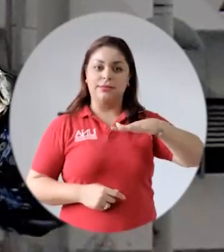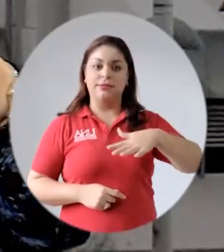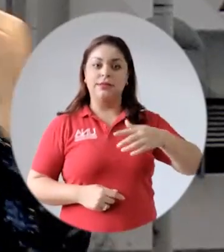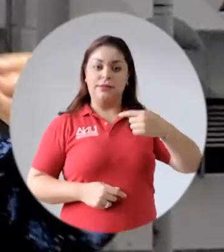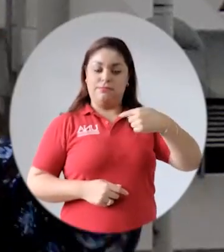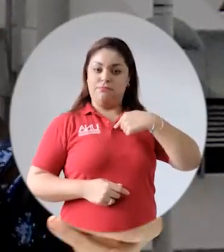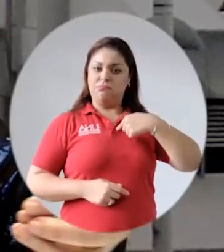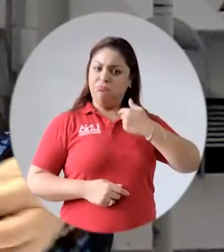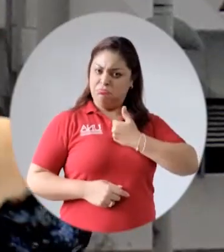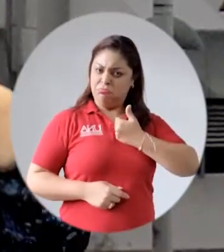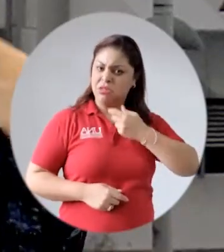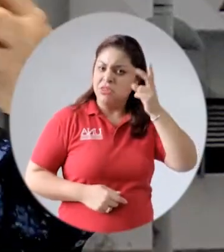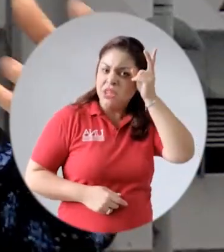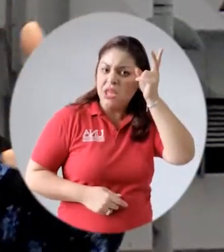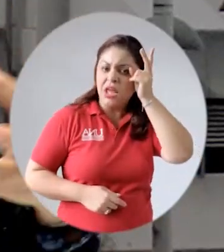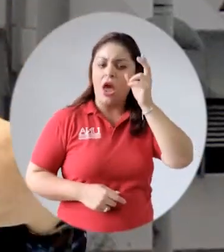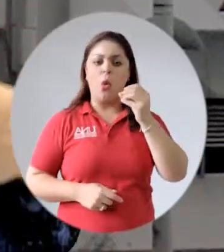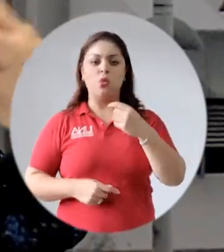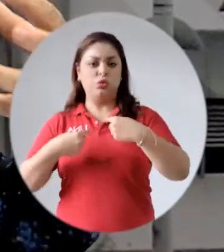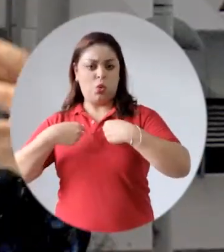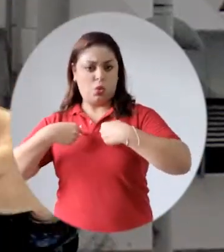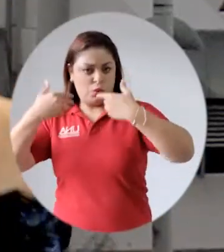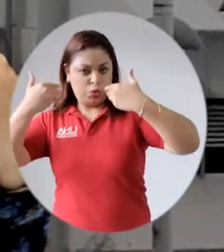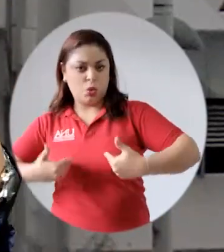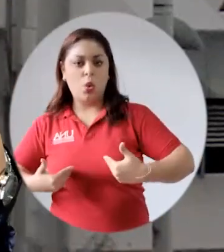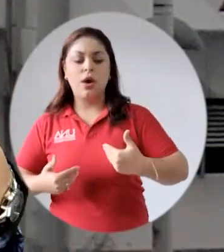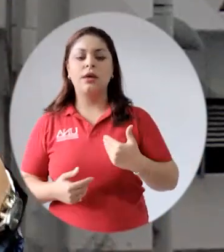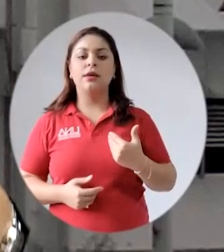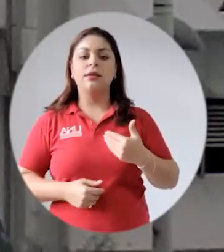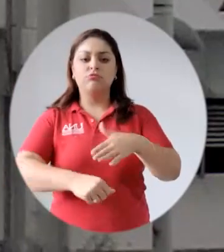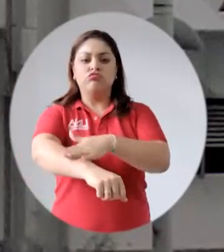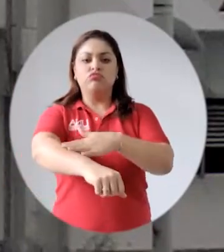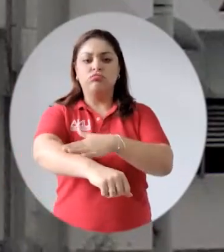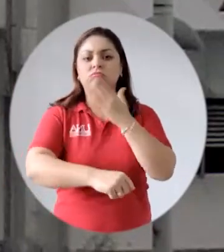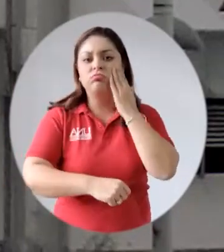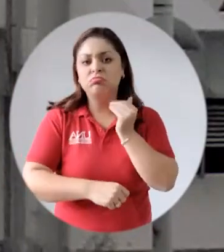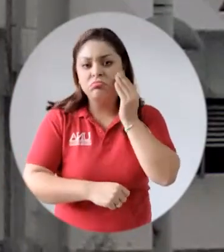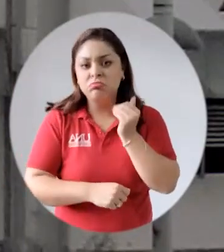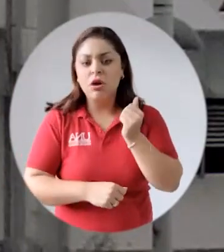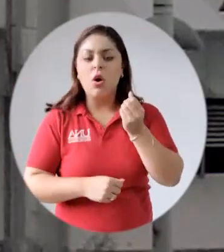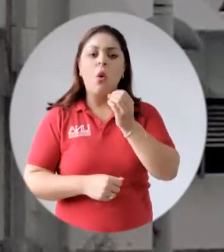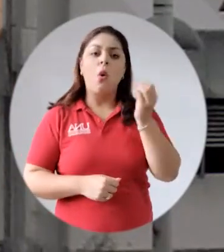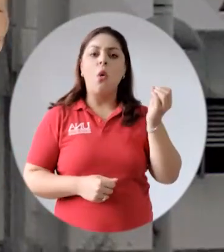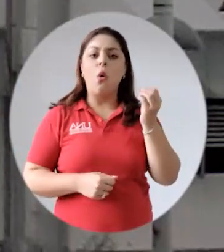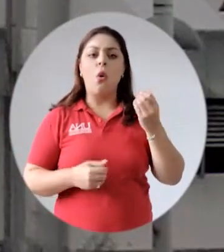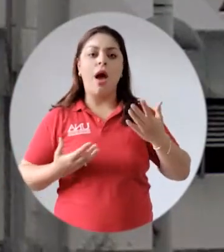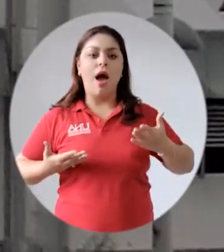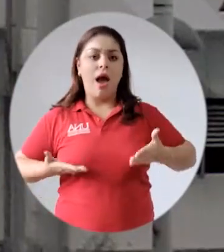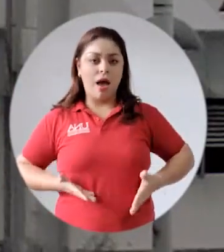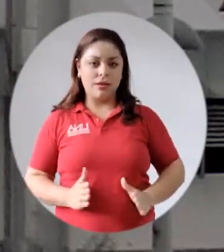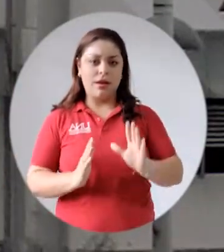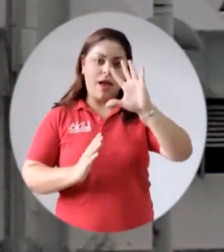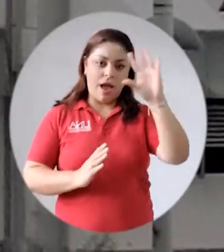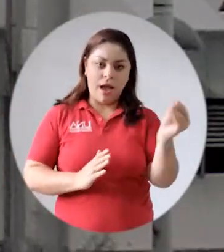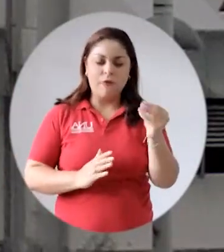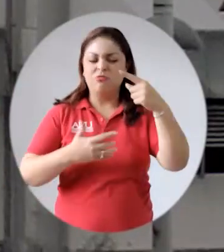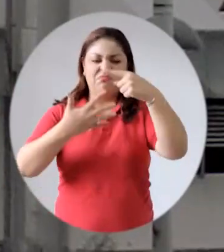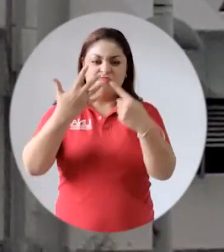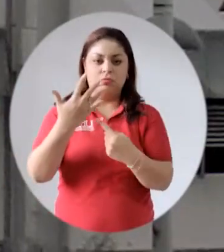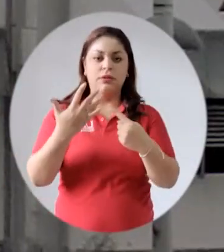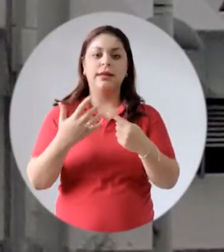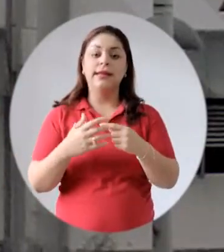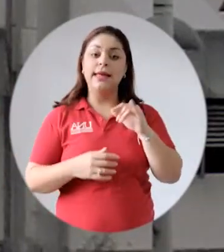días a la semana libres, porque para la mayoría de las mujeres o para muchas mujeres no va a ser así. Va a ser no que no lo van a tener, sino que van a tener que